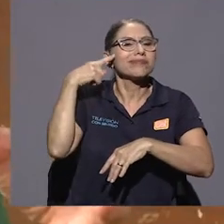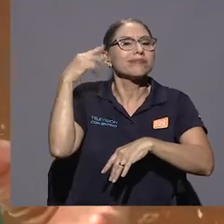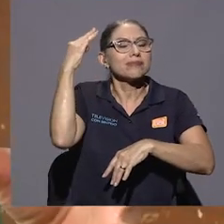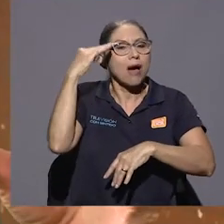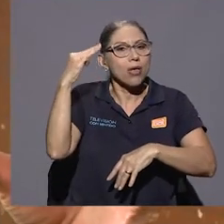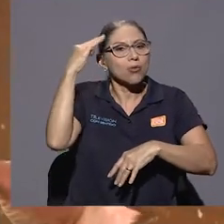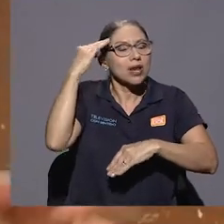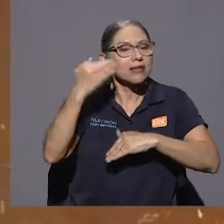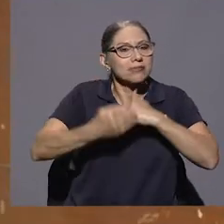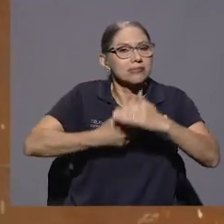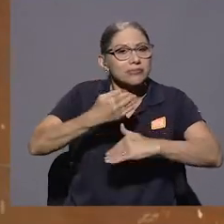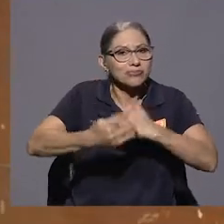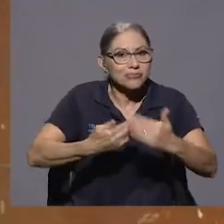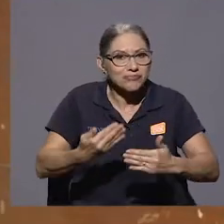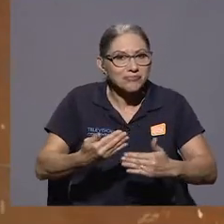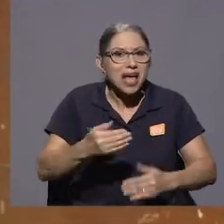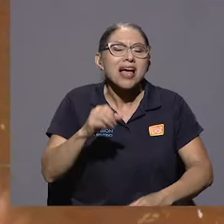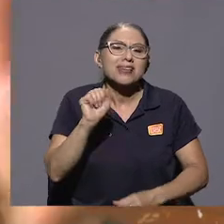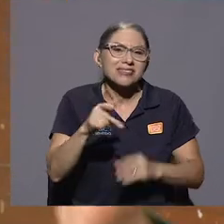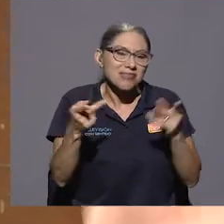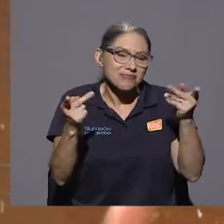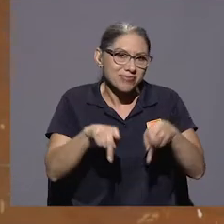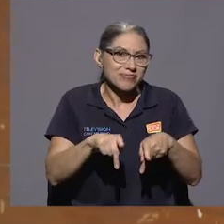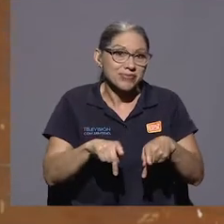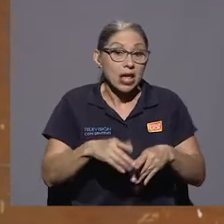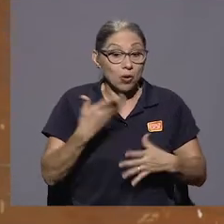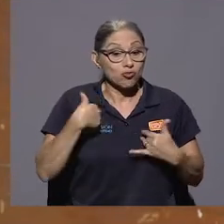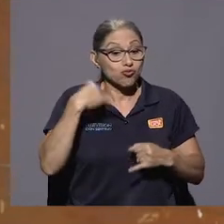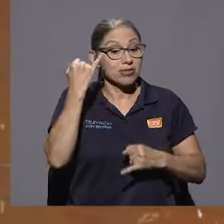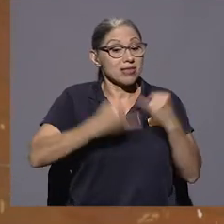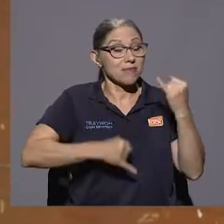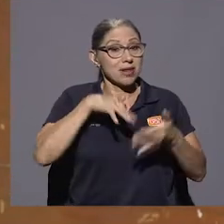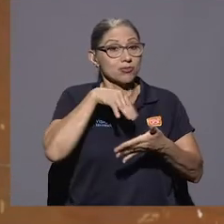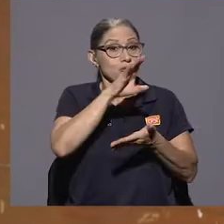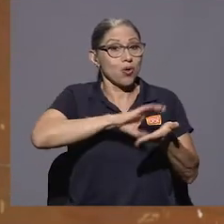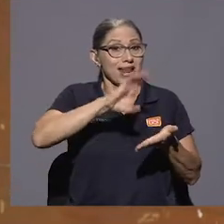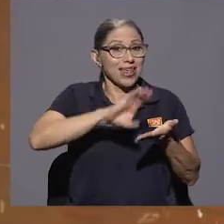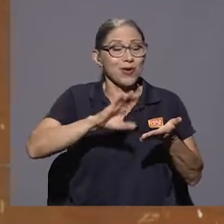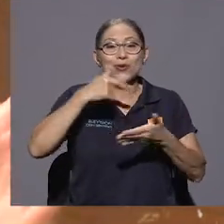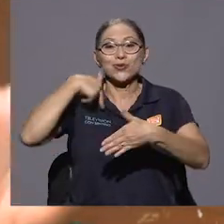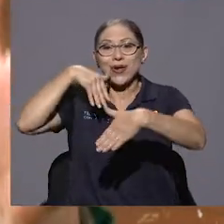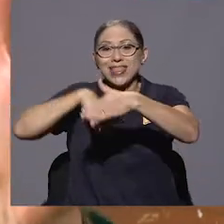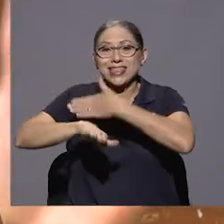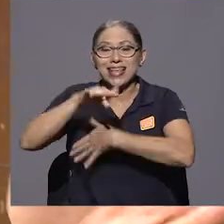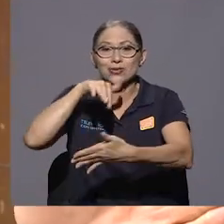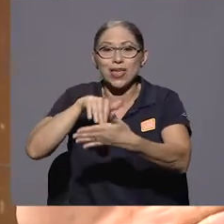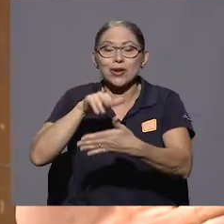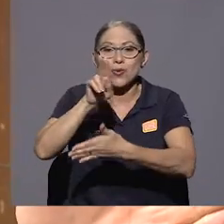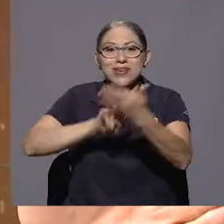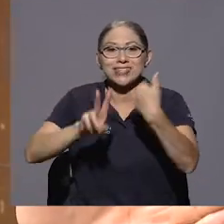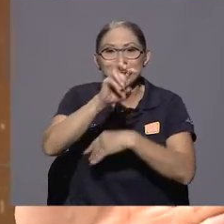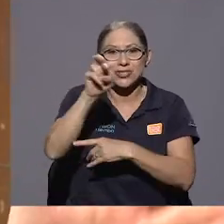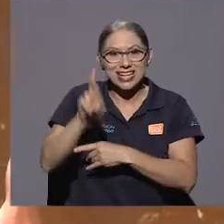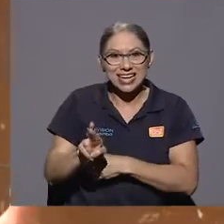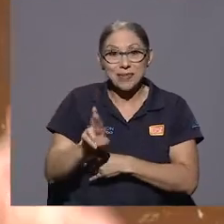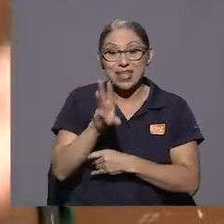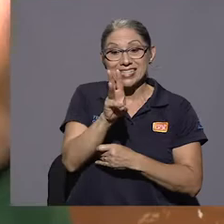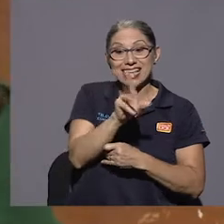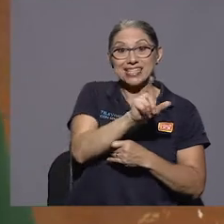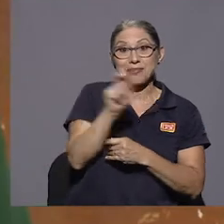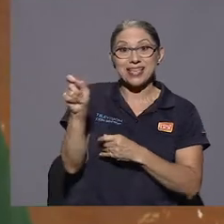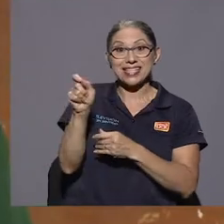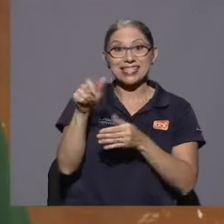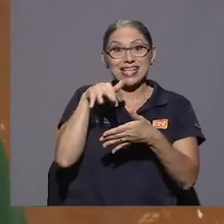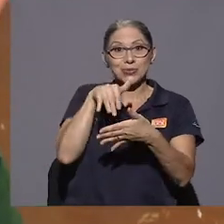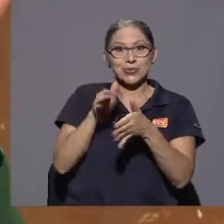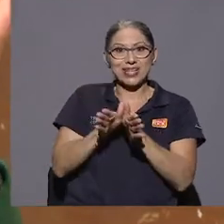camino. Y en efecto, así fue. Terminé el colegio, entré a la Universidad de Costa Rica, hice 6 meses de generales. En